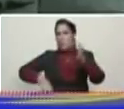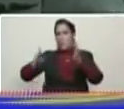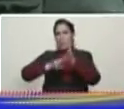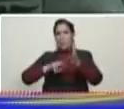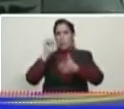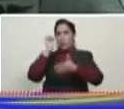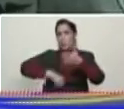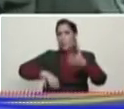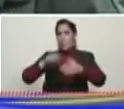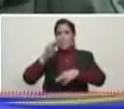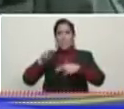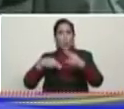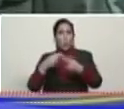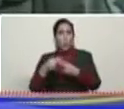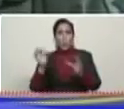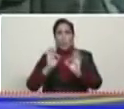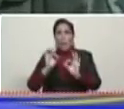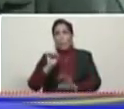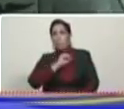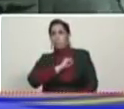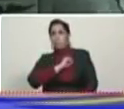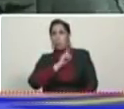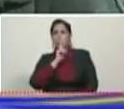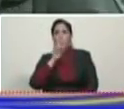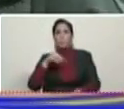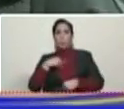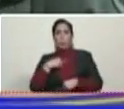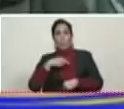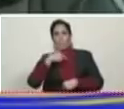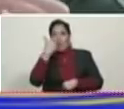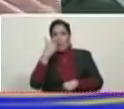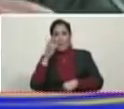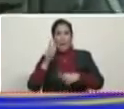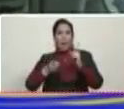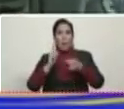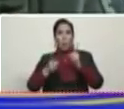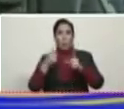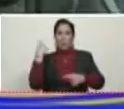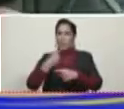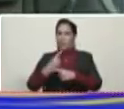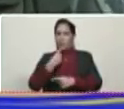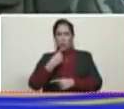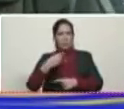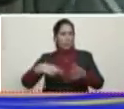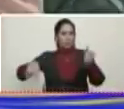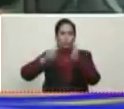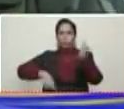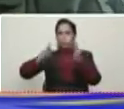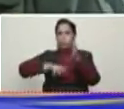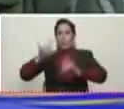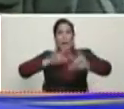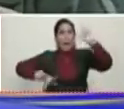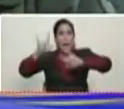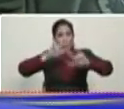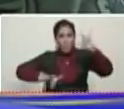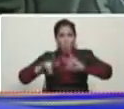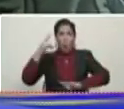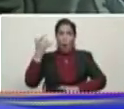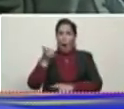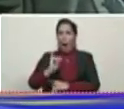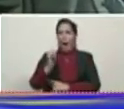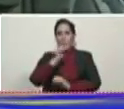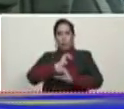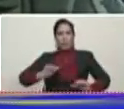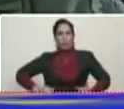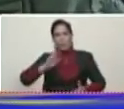de complejo y ningún tipo de pena alguna. Hay que ratificar el amor que tiene la Fuerza